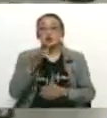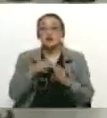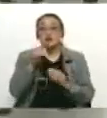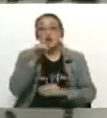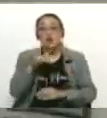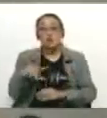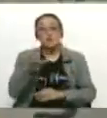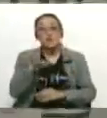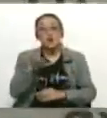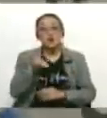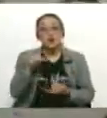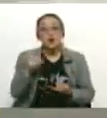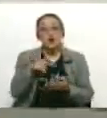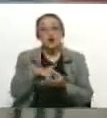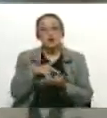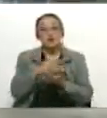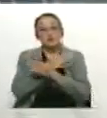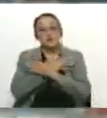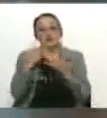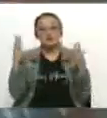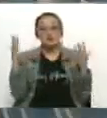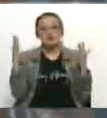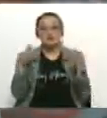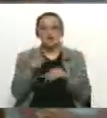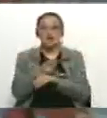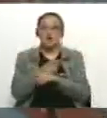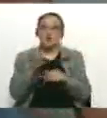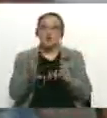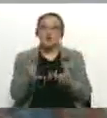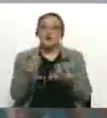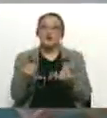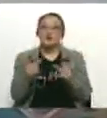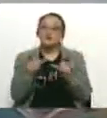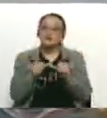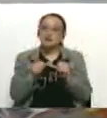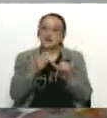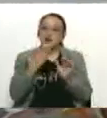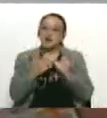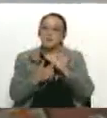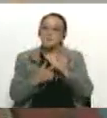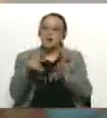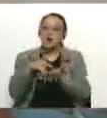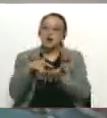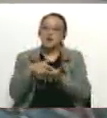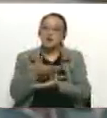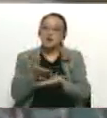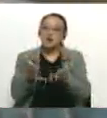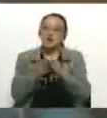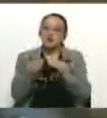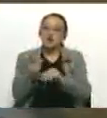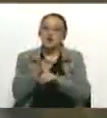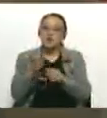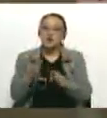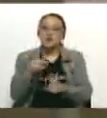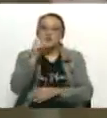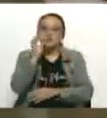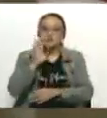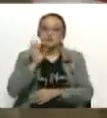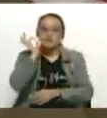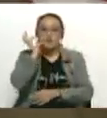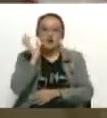que, Carabobo, felicitaciones, señor gobernador, y seguid el ejemplo que Carabobo dio a todos los gobernadores y gobernadoras y a